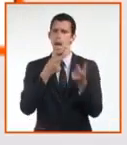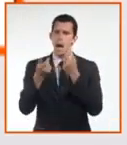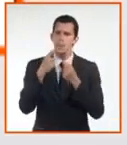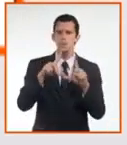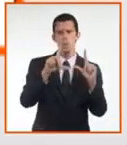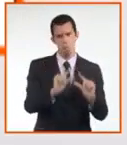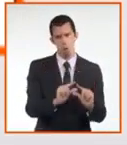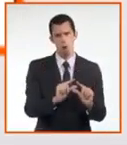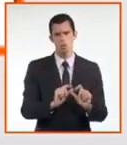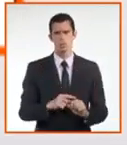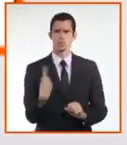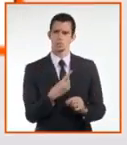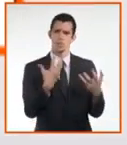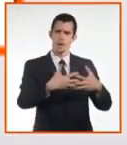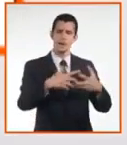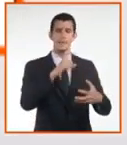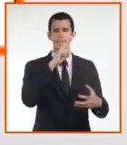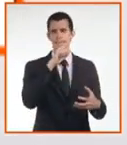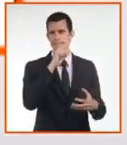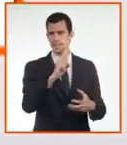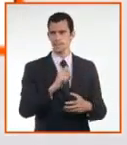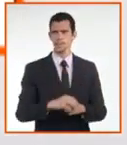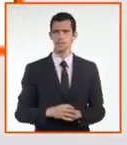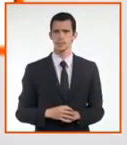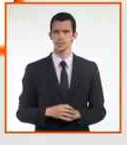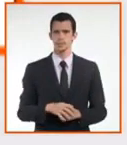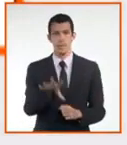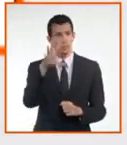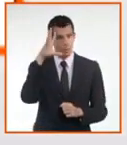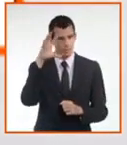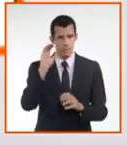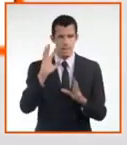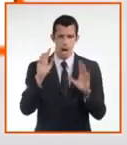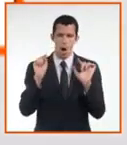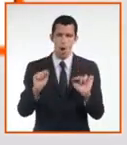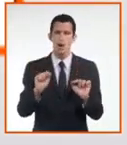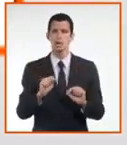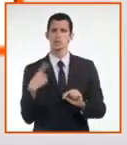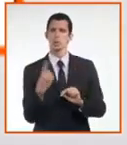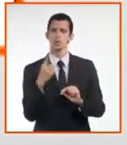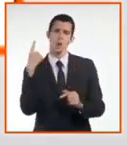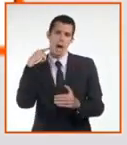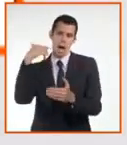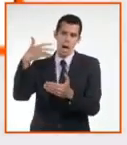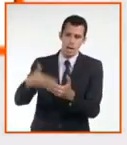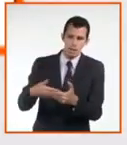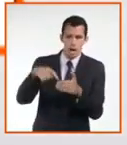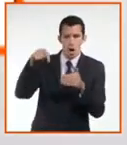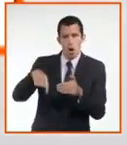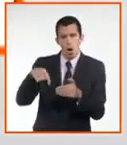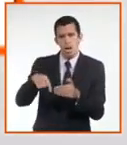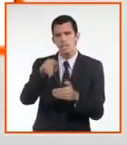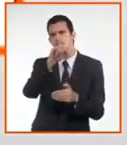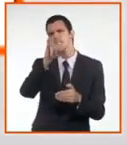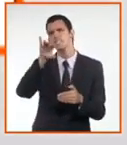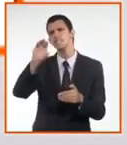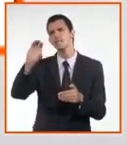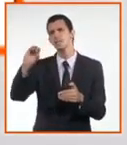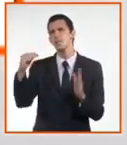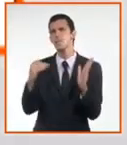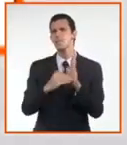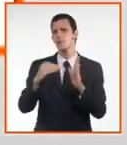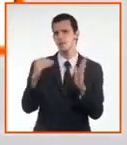nosotros para que se tenga un idioma hemos producido a 620 millones de tabletas a tipo intensiva de los diferentes